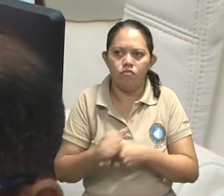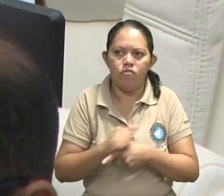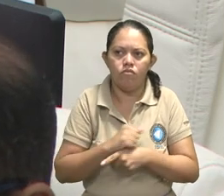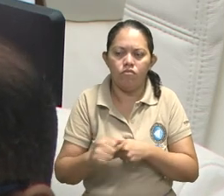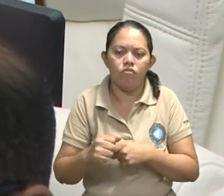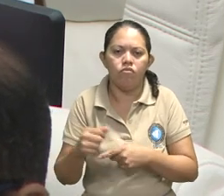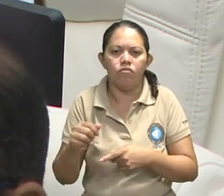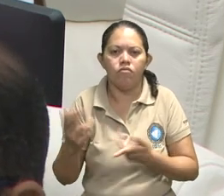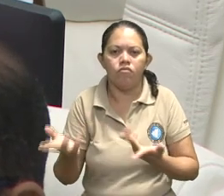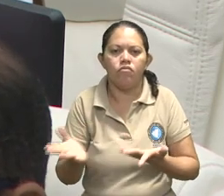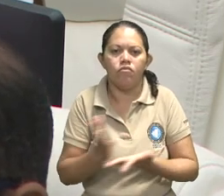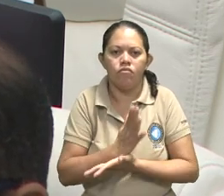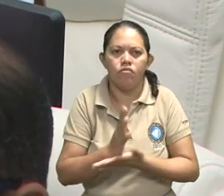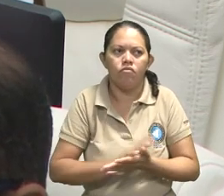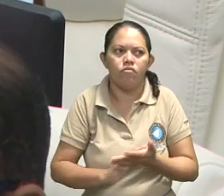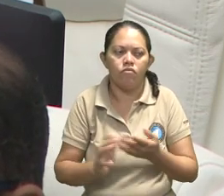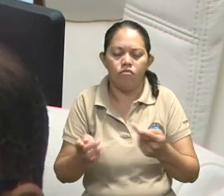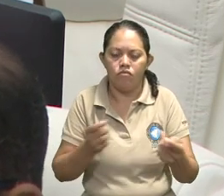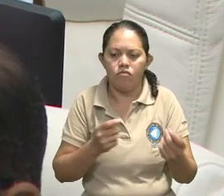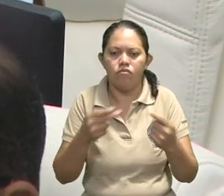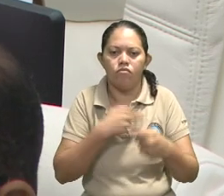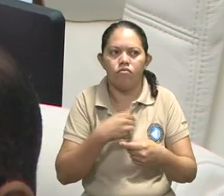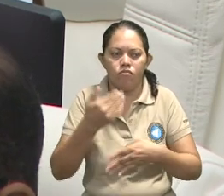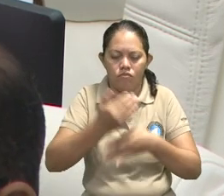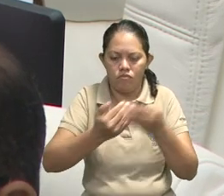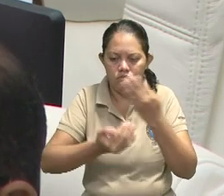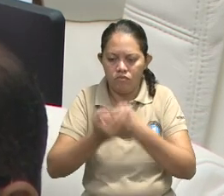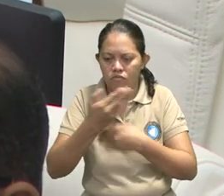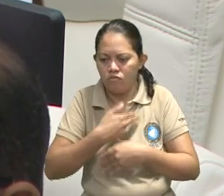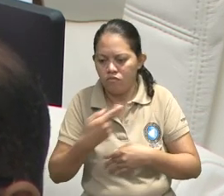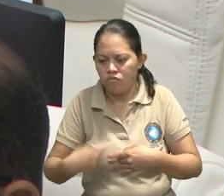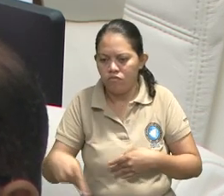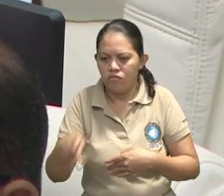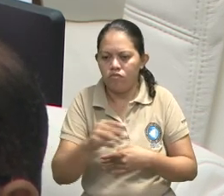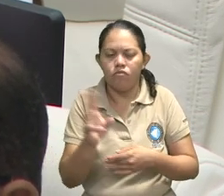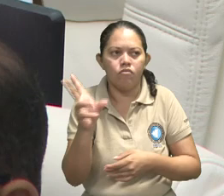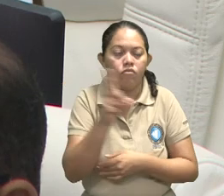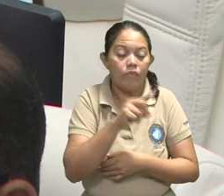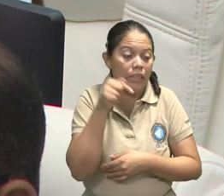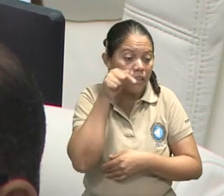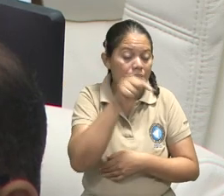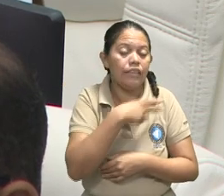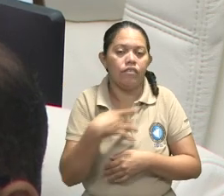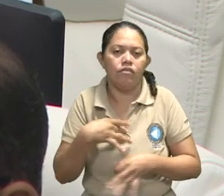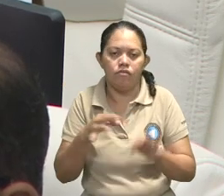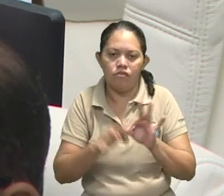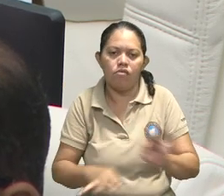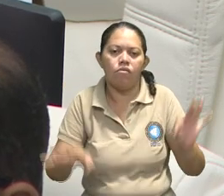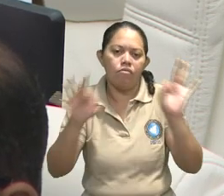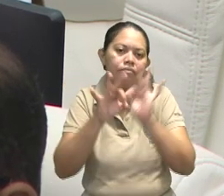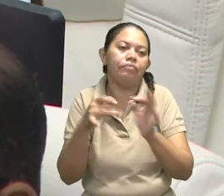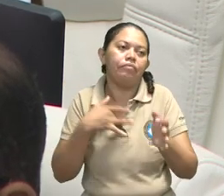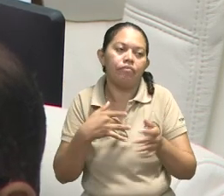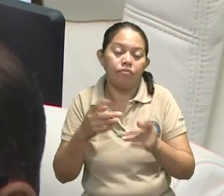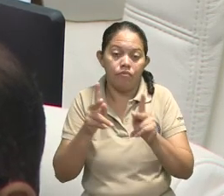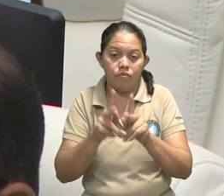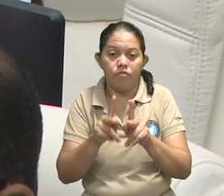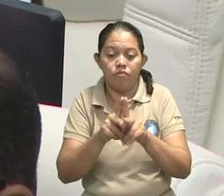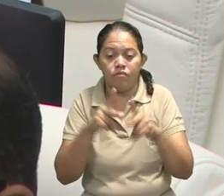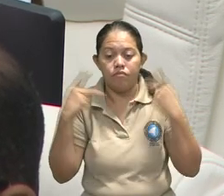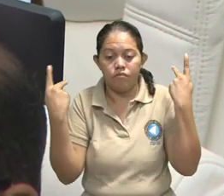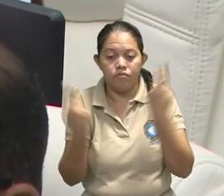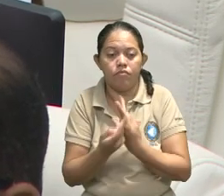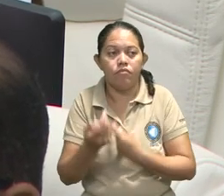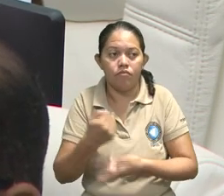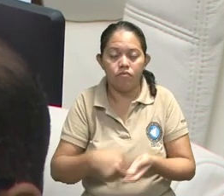y maximizar los recursos en la construcción de infraestructura en zonas no atendidas para que la población aislada y